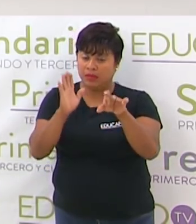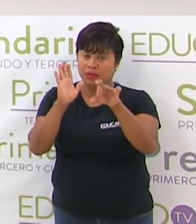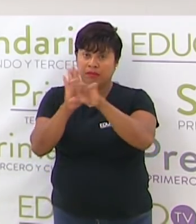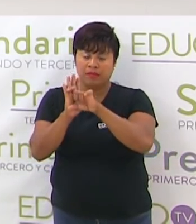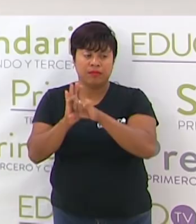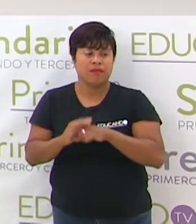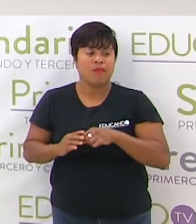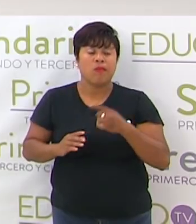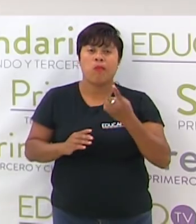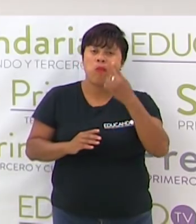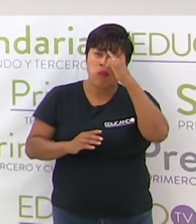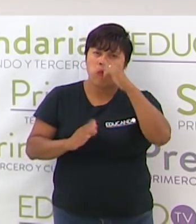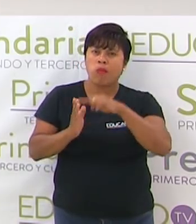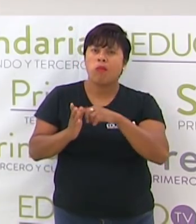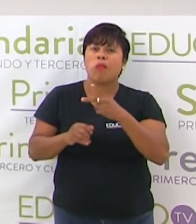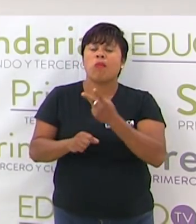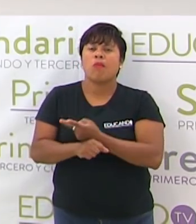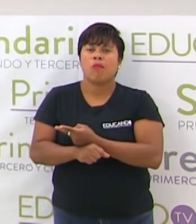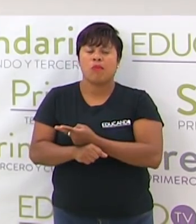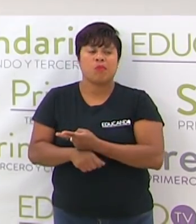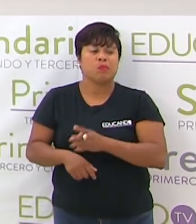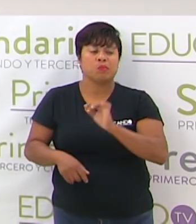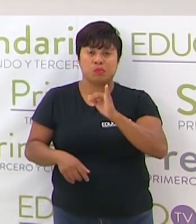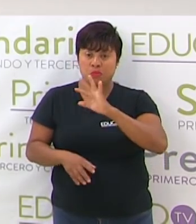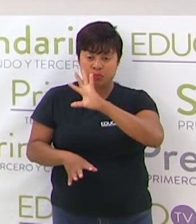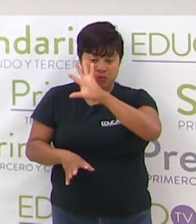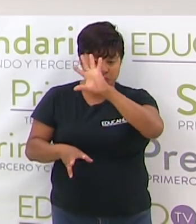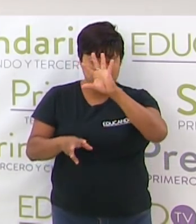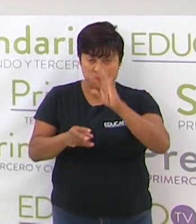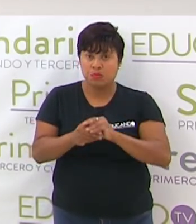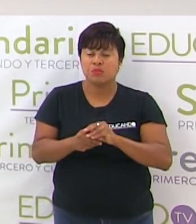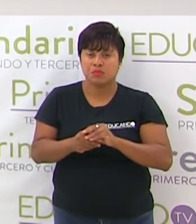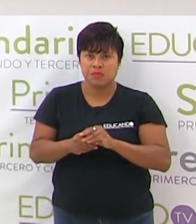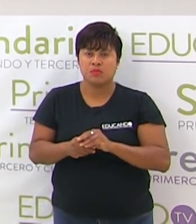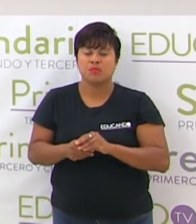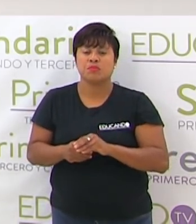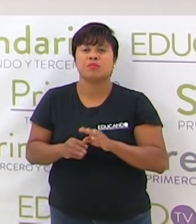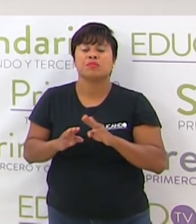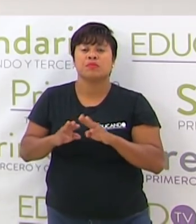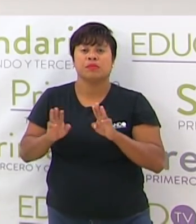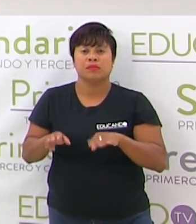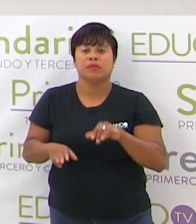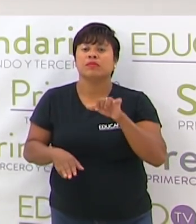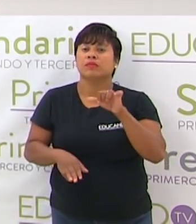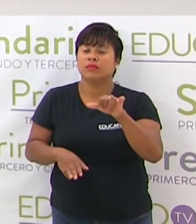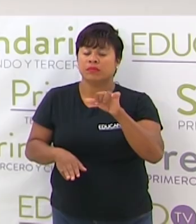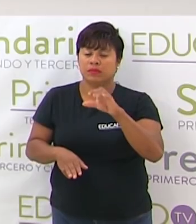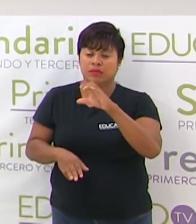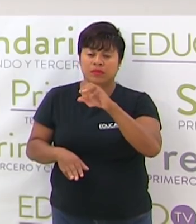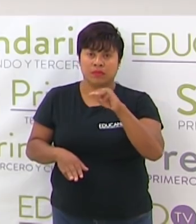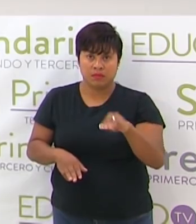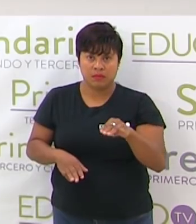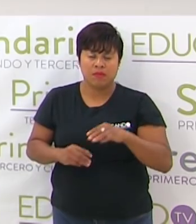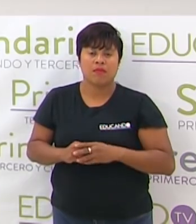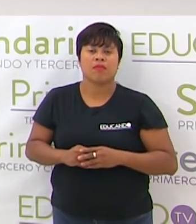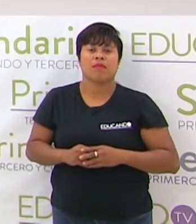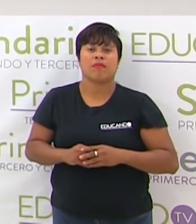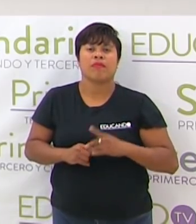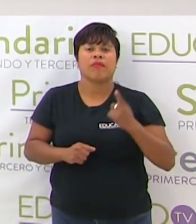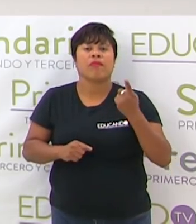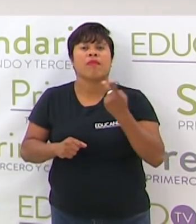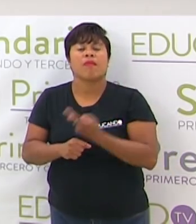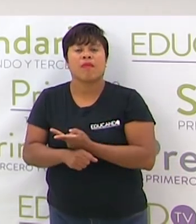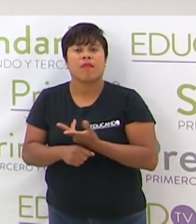¿sí? ¿Qué crees que pase? Si todo el hexágono es 16,